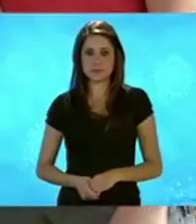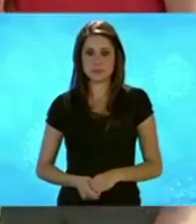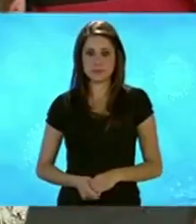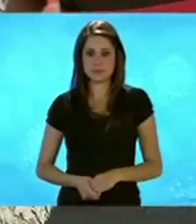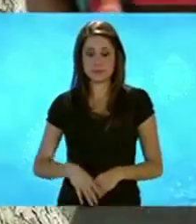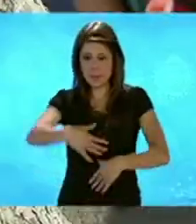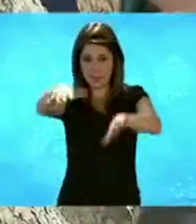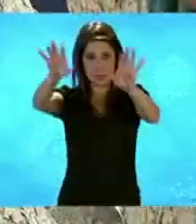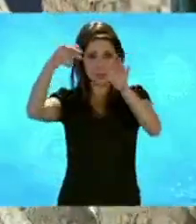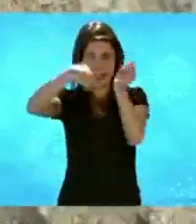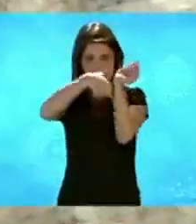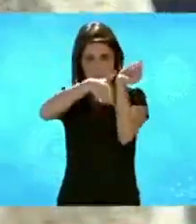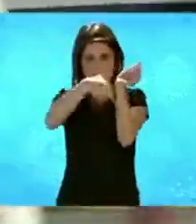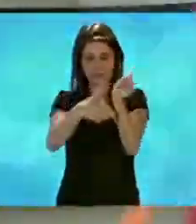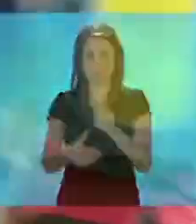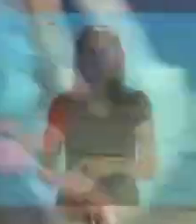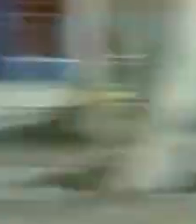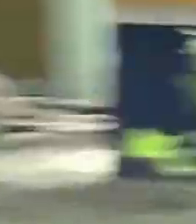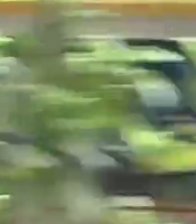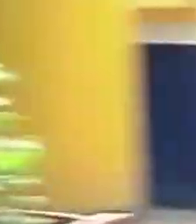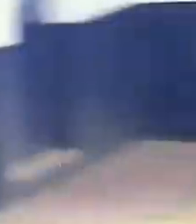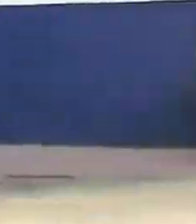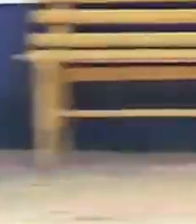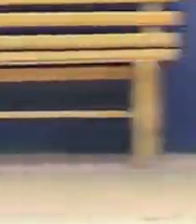Vamos a esconder. Vamos.